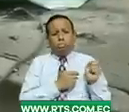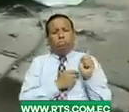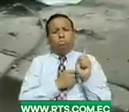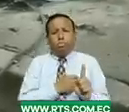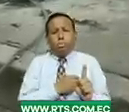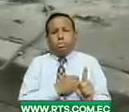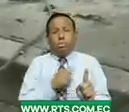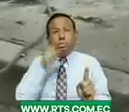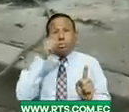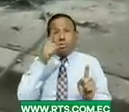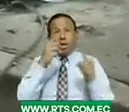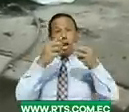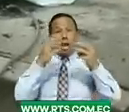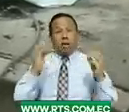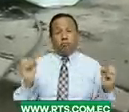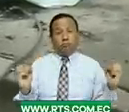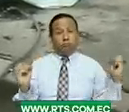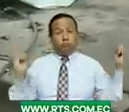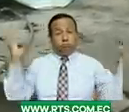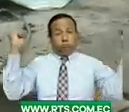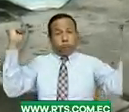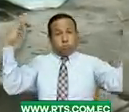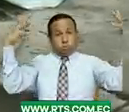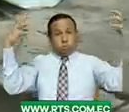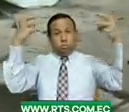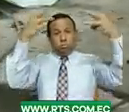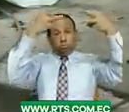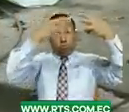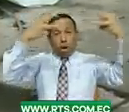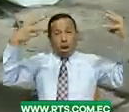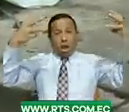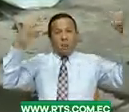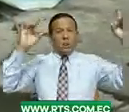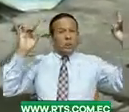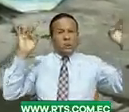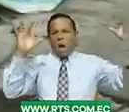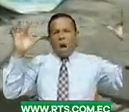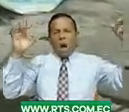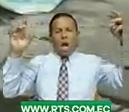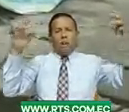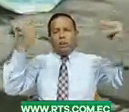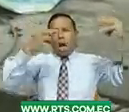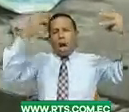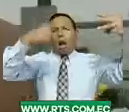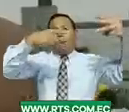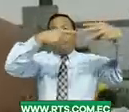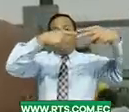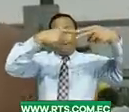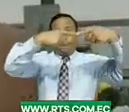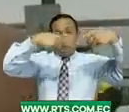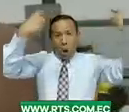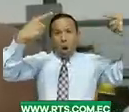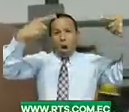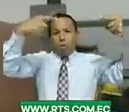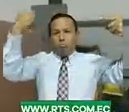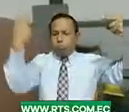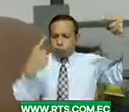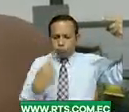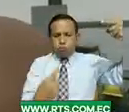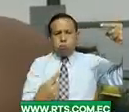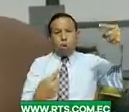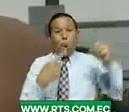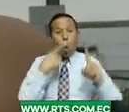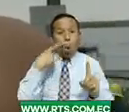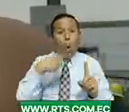y cayera sobre él. Quiso correr y se tropezó. Se tropezó lamentablemente llevándolo a la descarga eléctrica, haciéndolo electrocutar y